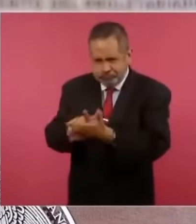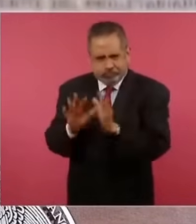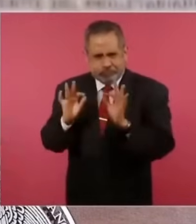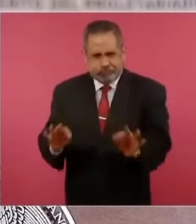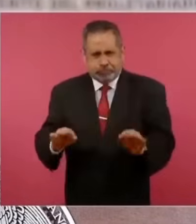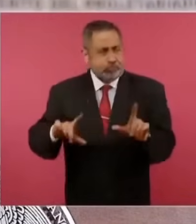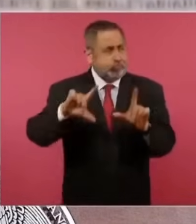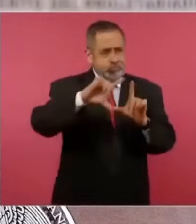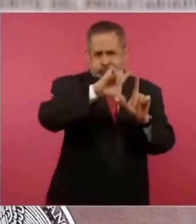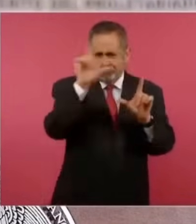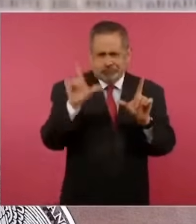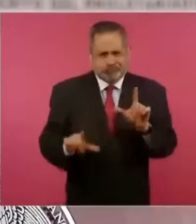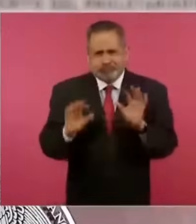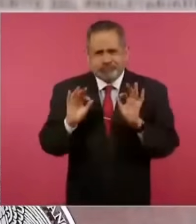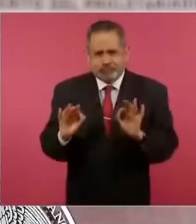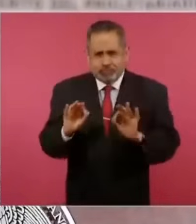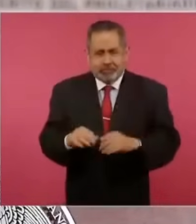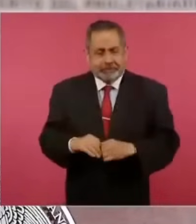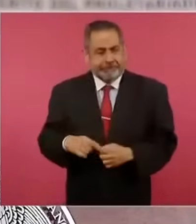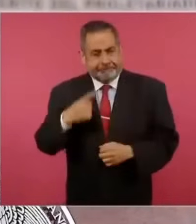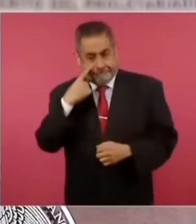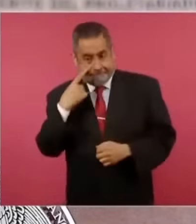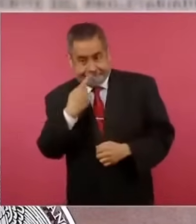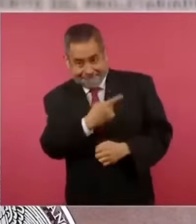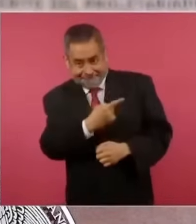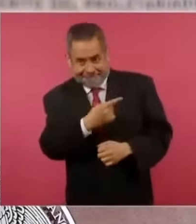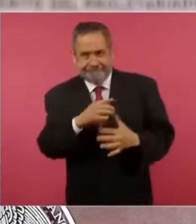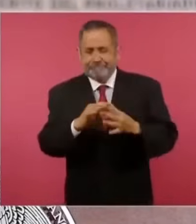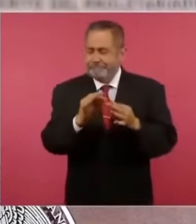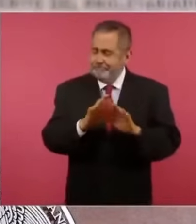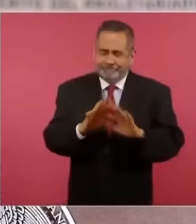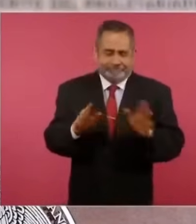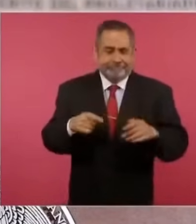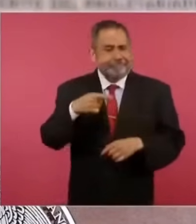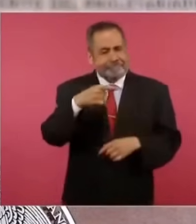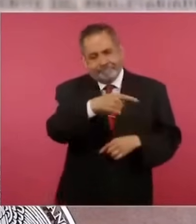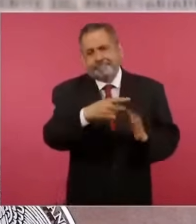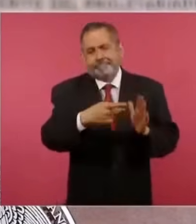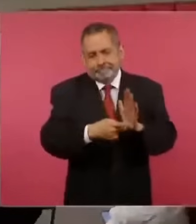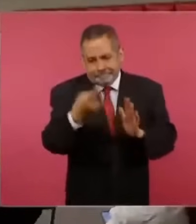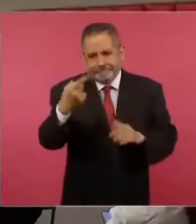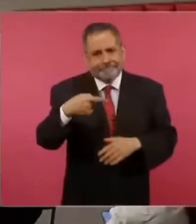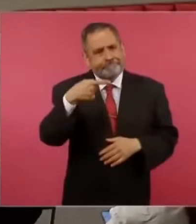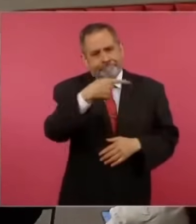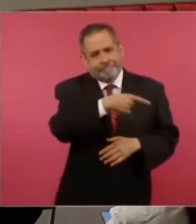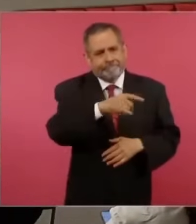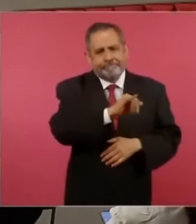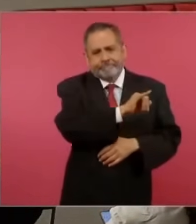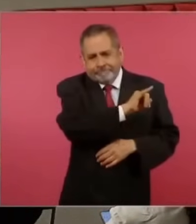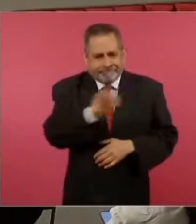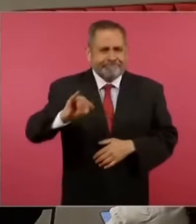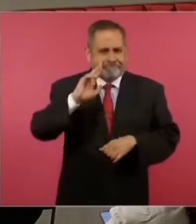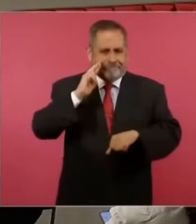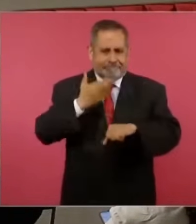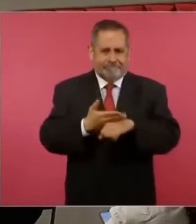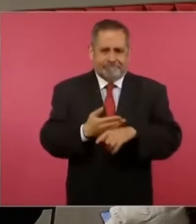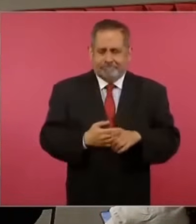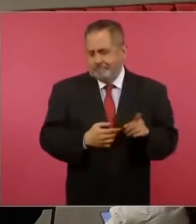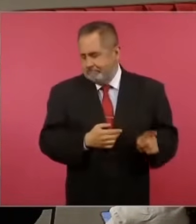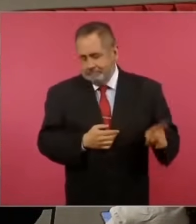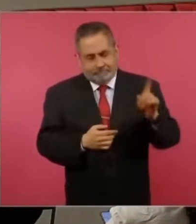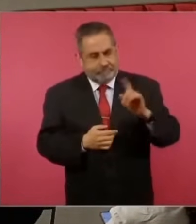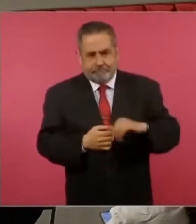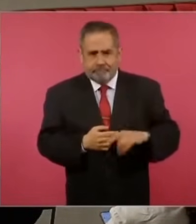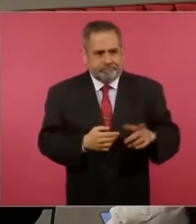lugar del país. Lo que vamos a ver a continuación, una vez más, es un ejemplo de la irresponsabilidad que hay